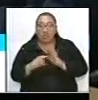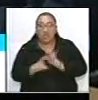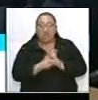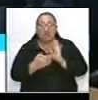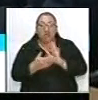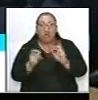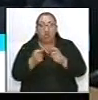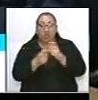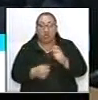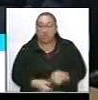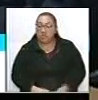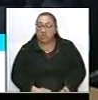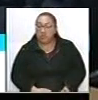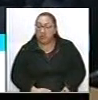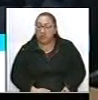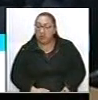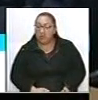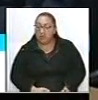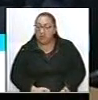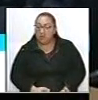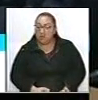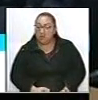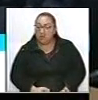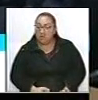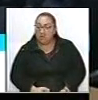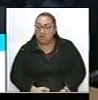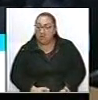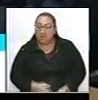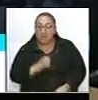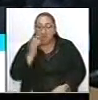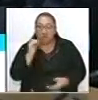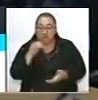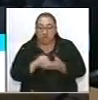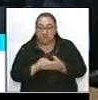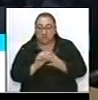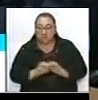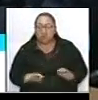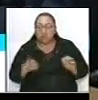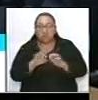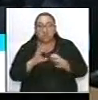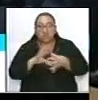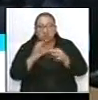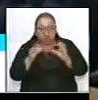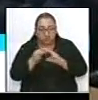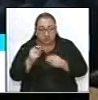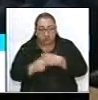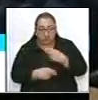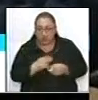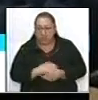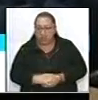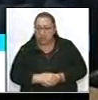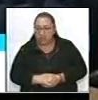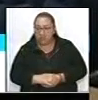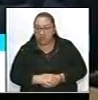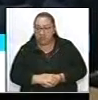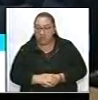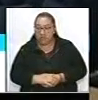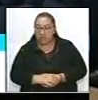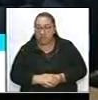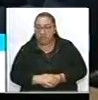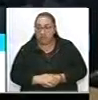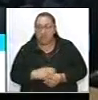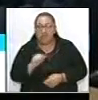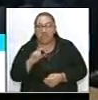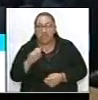señor congresista, creo que va a marcar una pauta muy importante en la historia nacional y en la historia también del serenazgo.